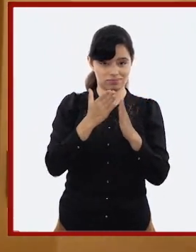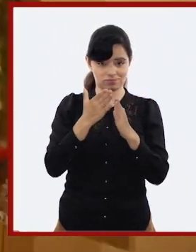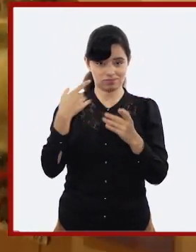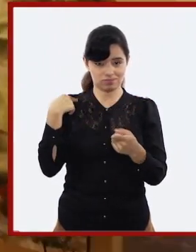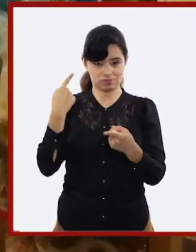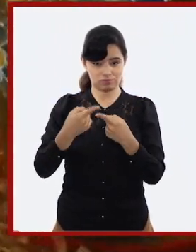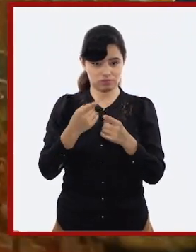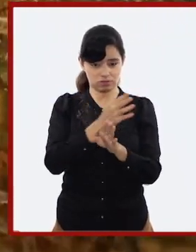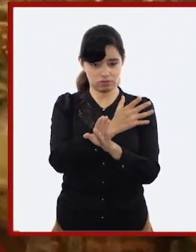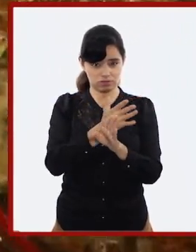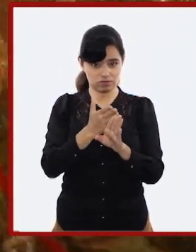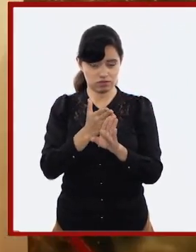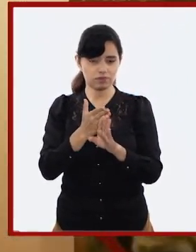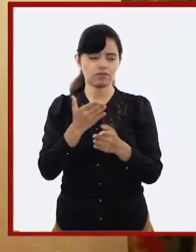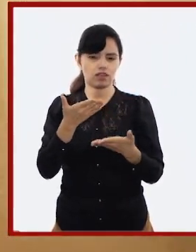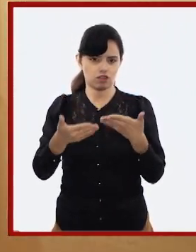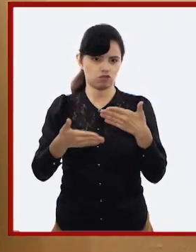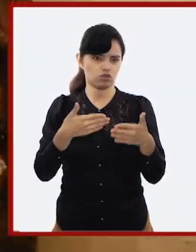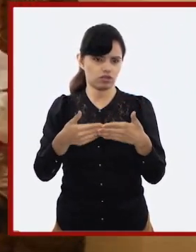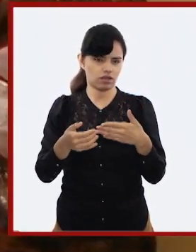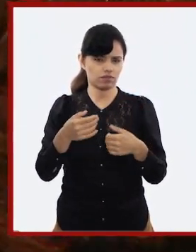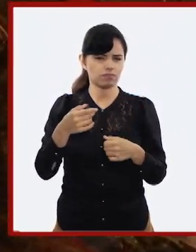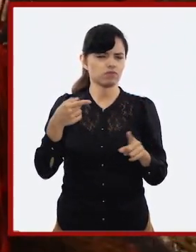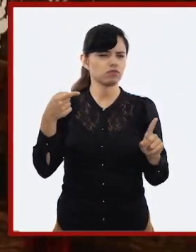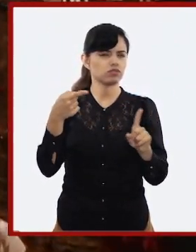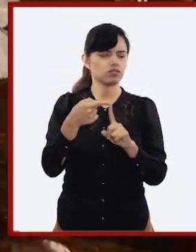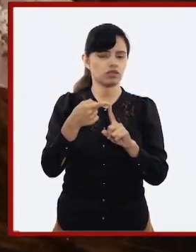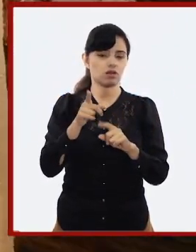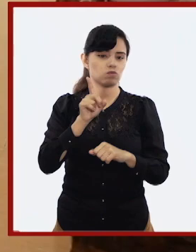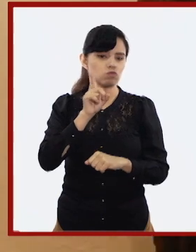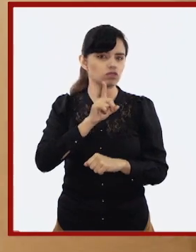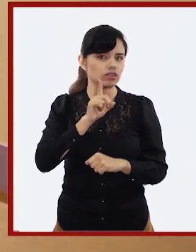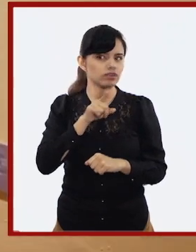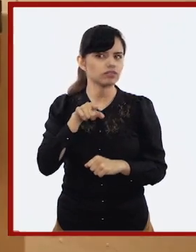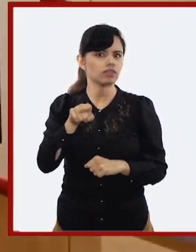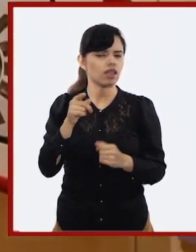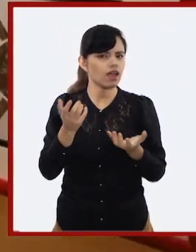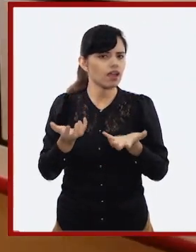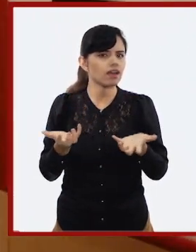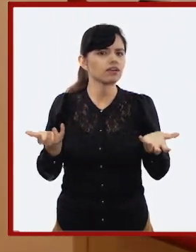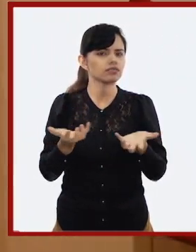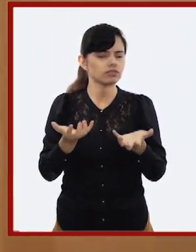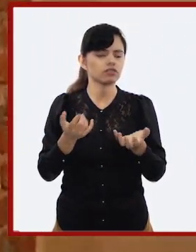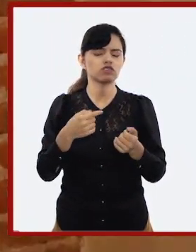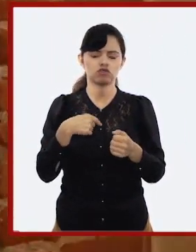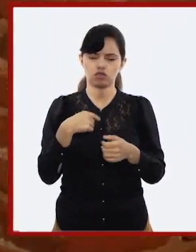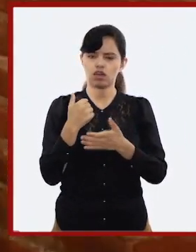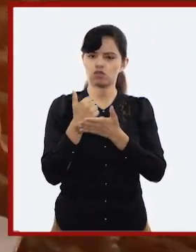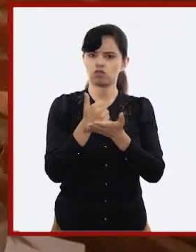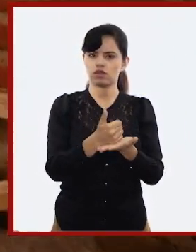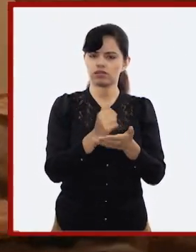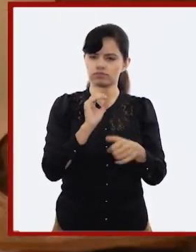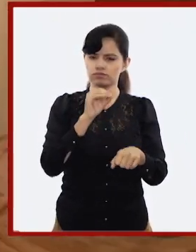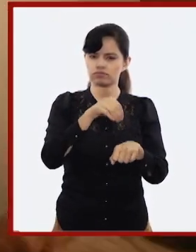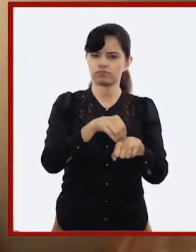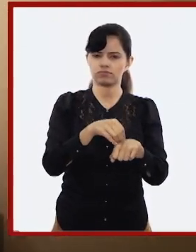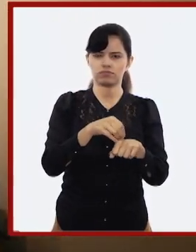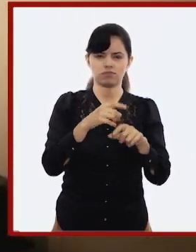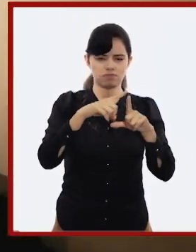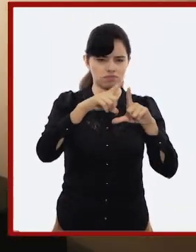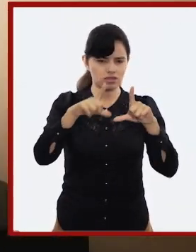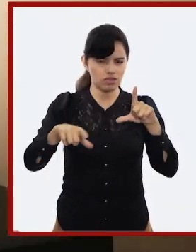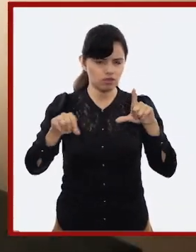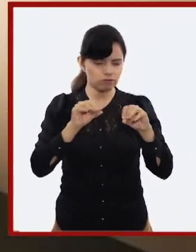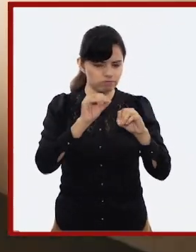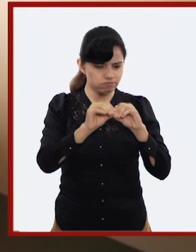presente, con la finalidad de hacer visible el quehacer histórico de las mujeres y su contribución a la construcción de la nación, para que